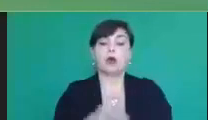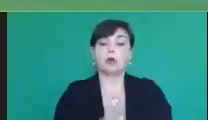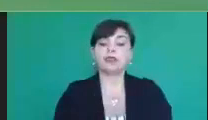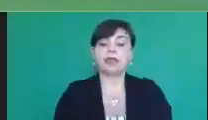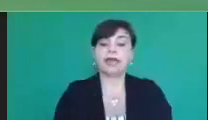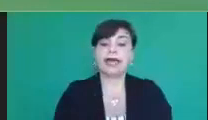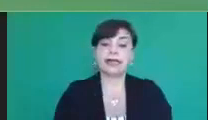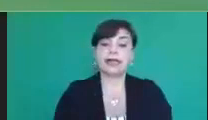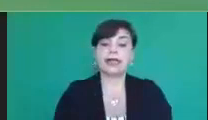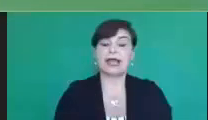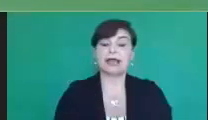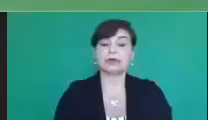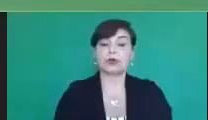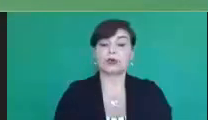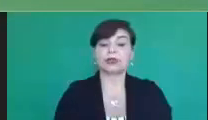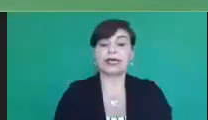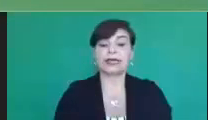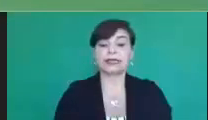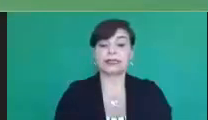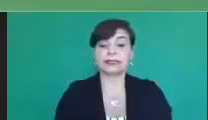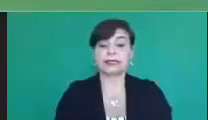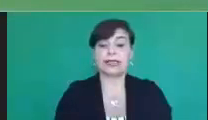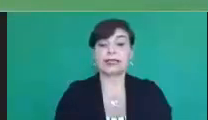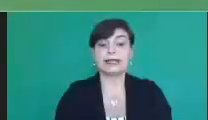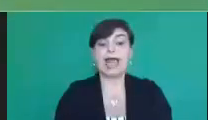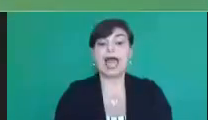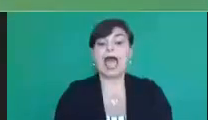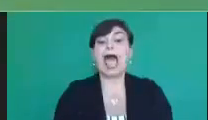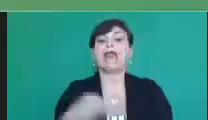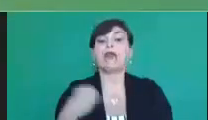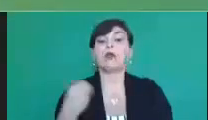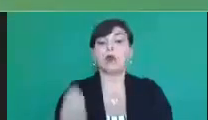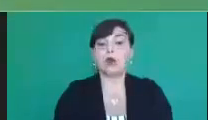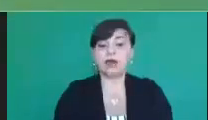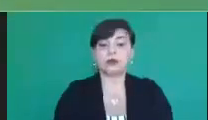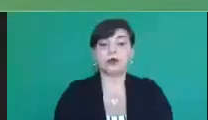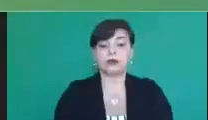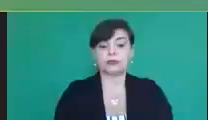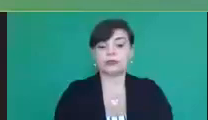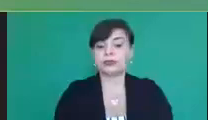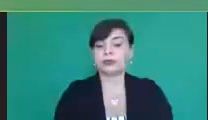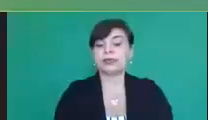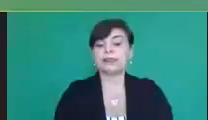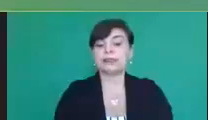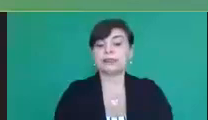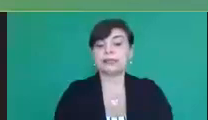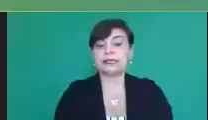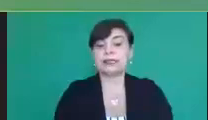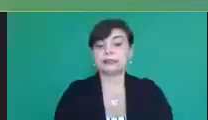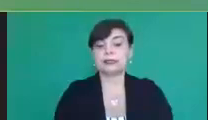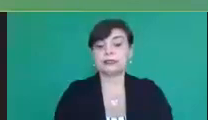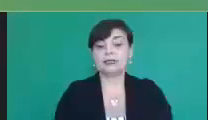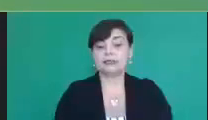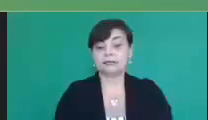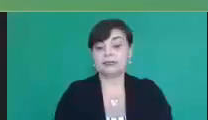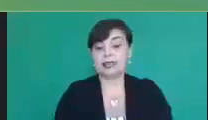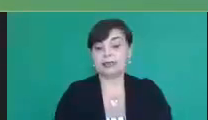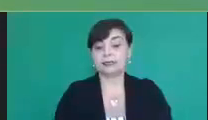cómo se adhieren a la mucosa intestinal, al cuadro o los síntomas que las